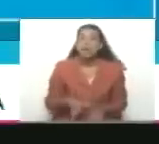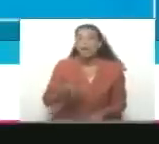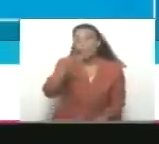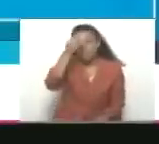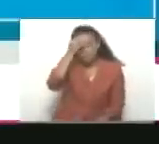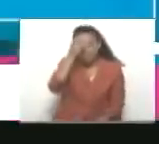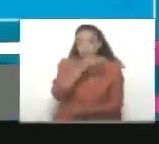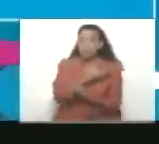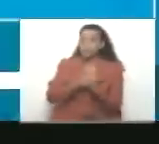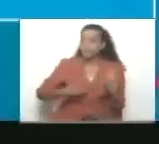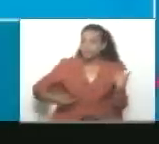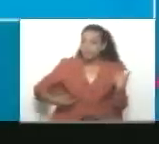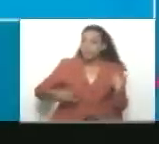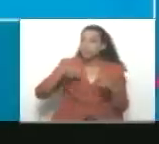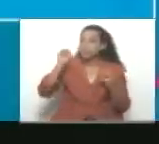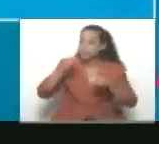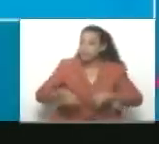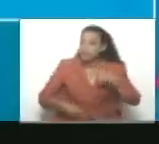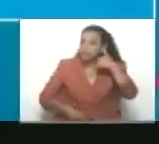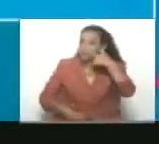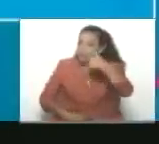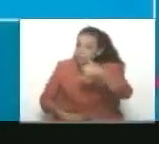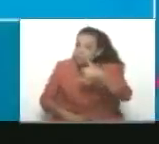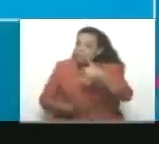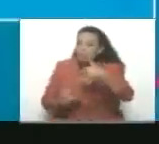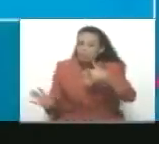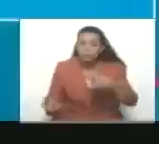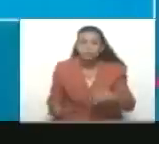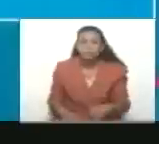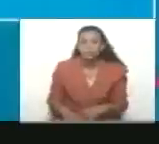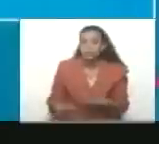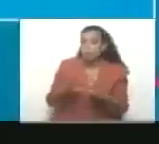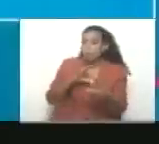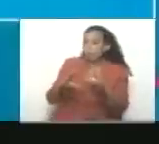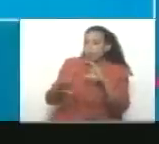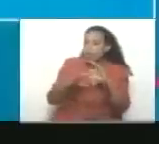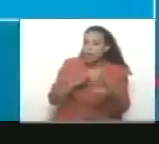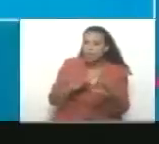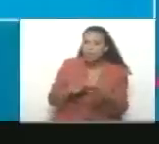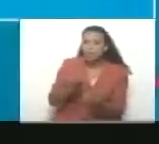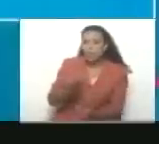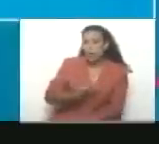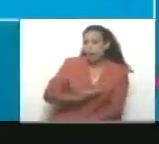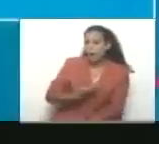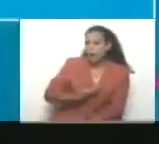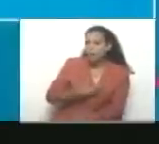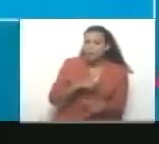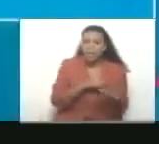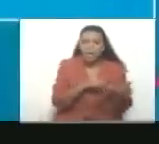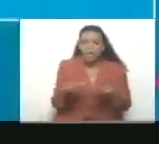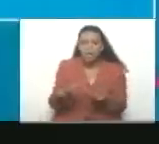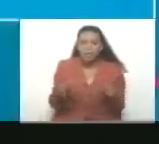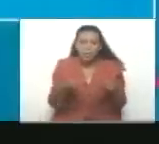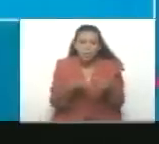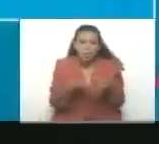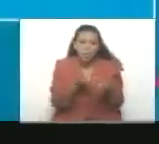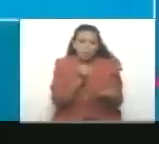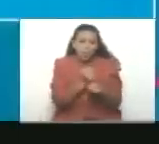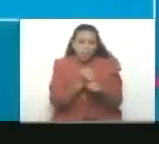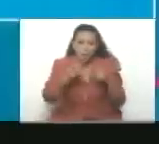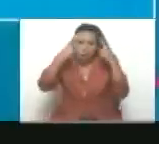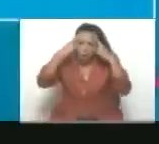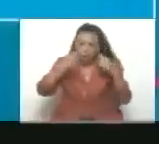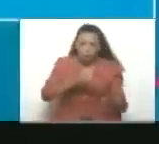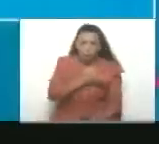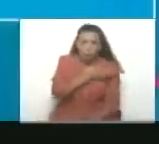presidente ya lo hacemos de inmediato yo ahorita coordino con titoo y todos los equipos nuestros para abordar esa